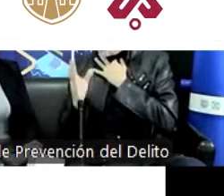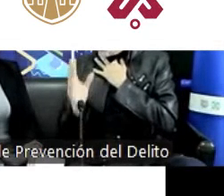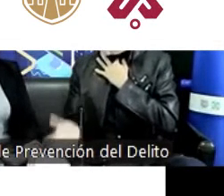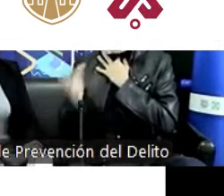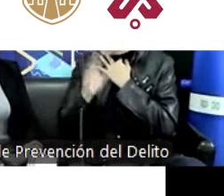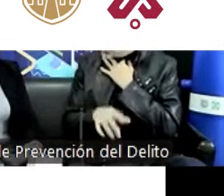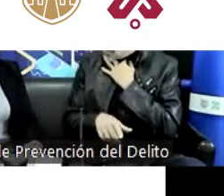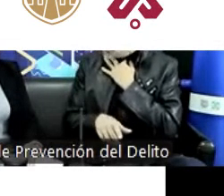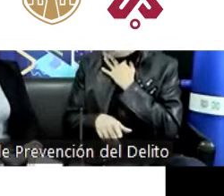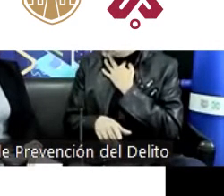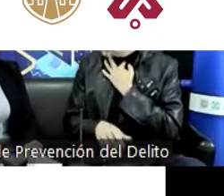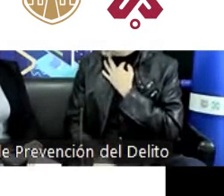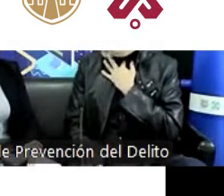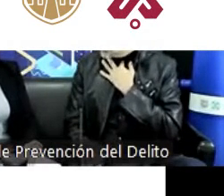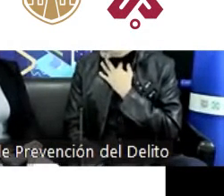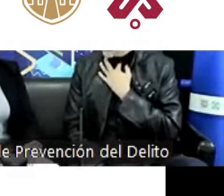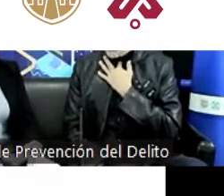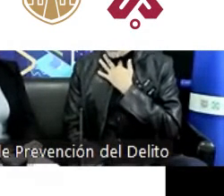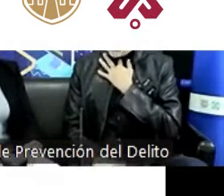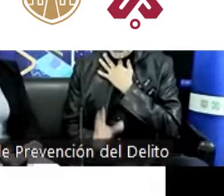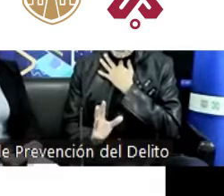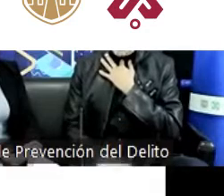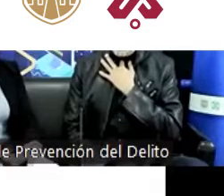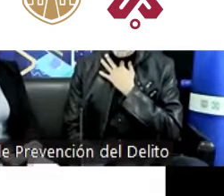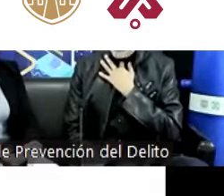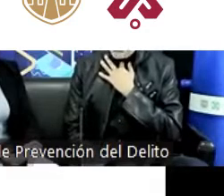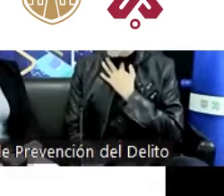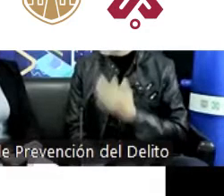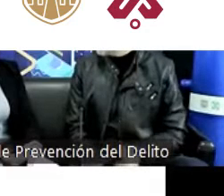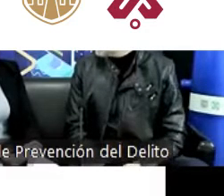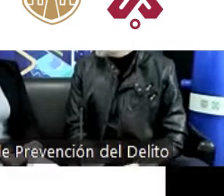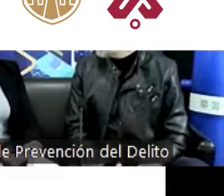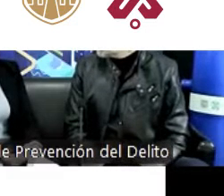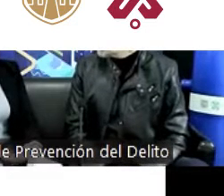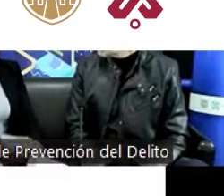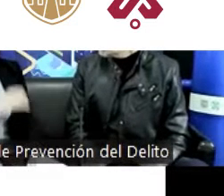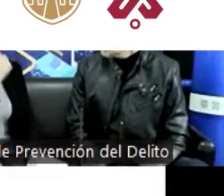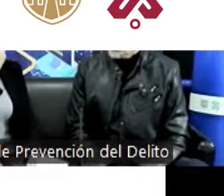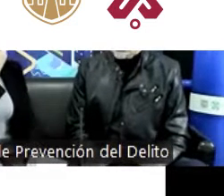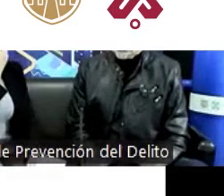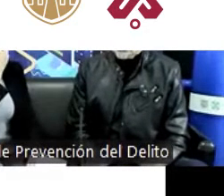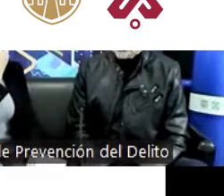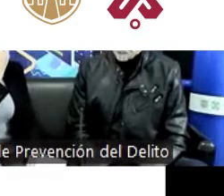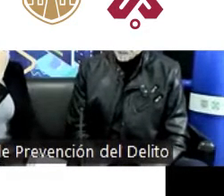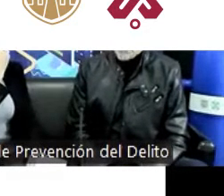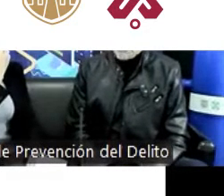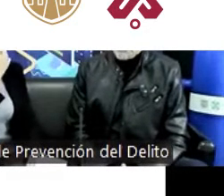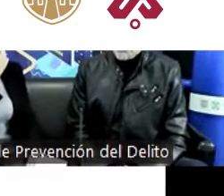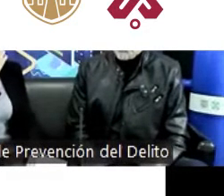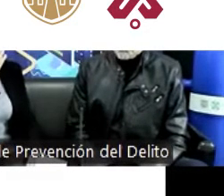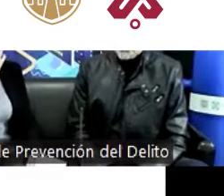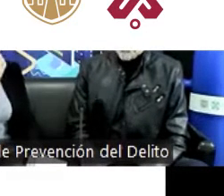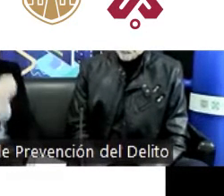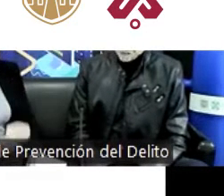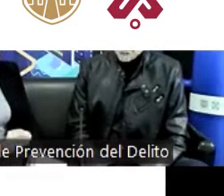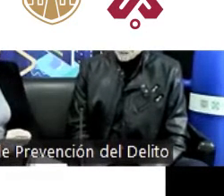depende del tipo de consumo. Eso es importante señalar. Claro. Entonces, observamos entonces